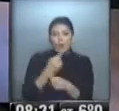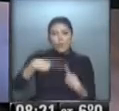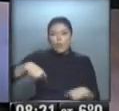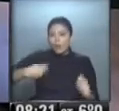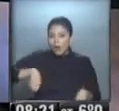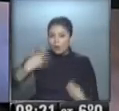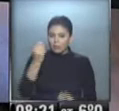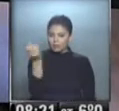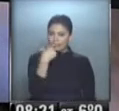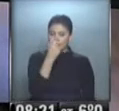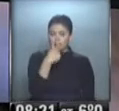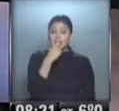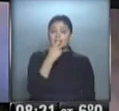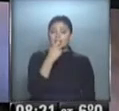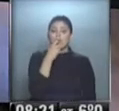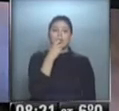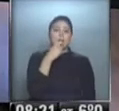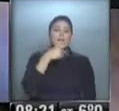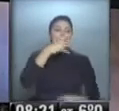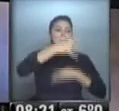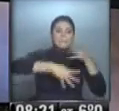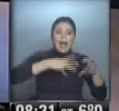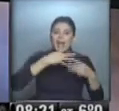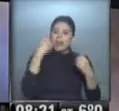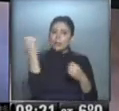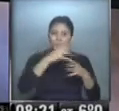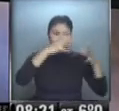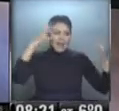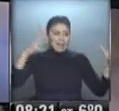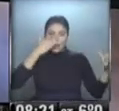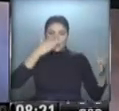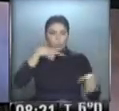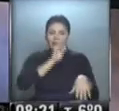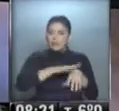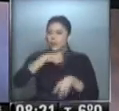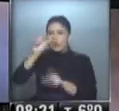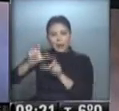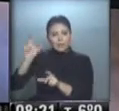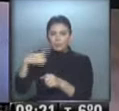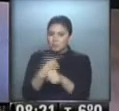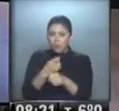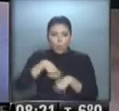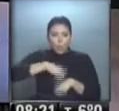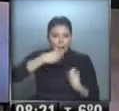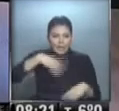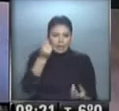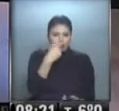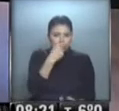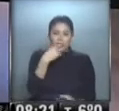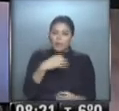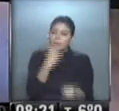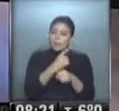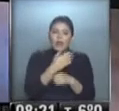antihistamínicos y usted va a manejar alguna maquinaria pesada y tiene a su cargo gente no puede tomar cualquier antihistamínico tiene que